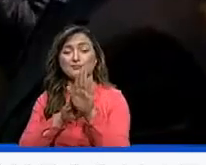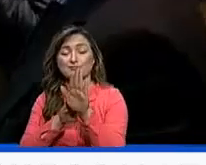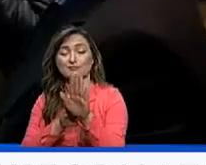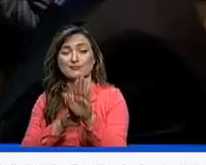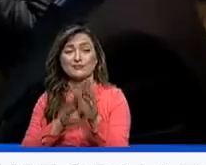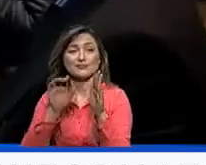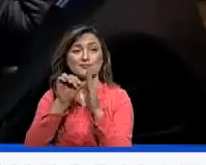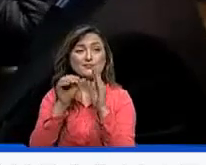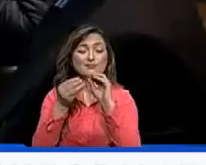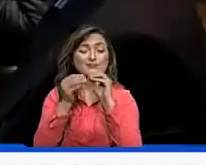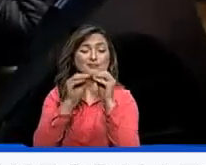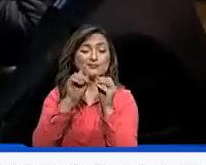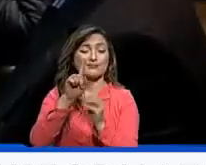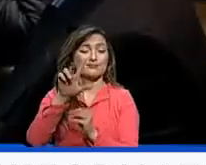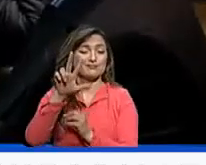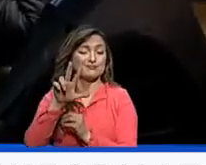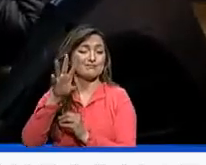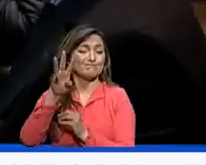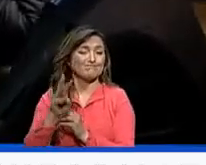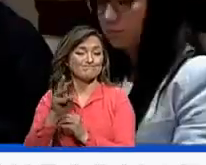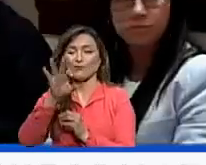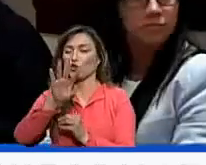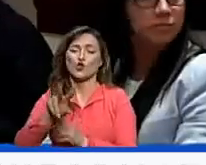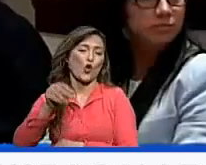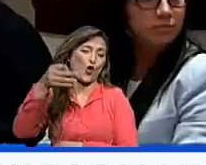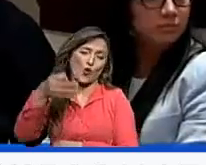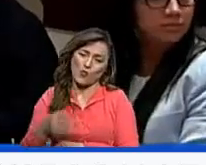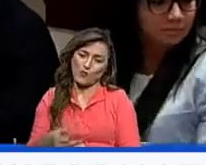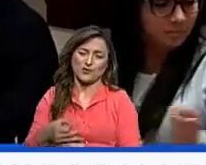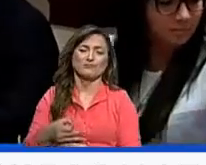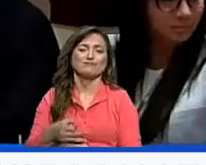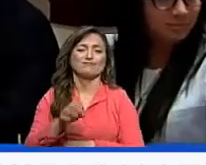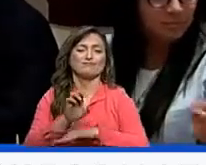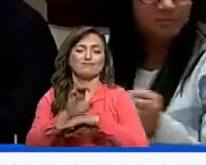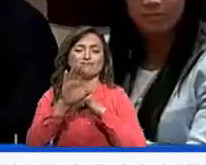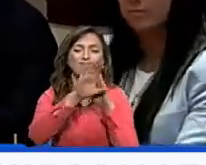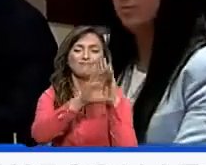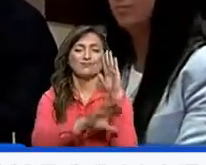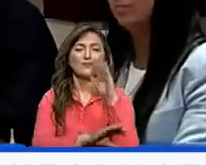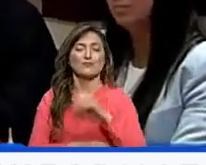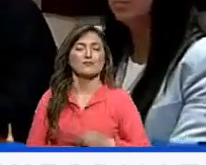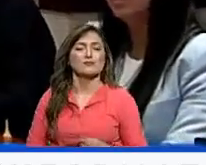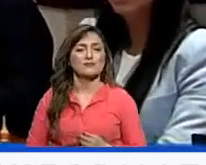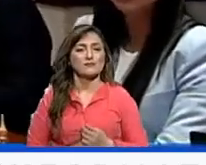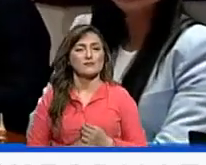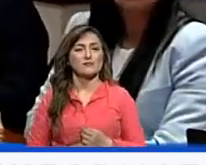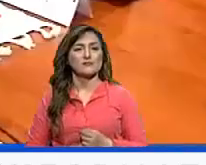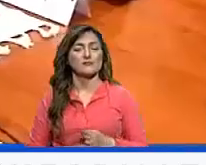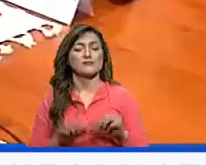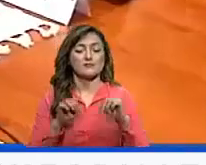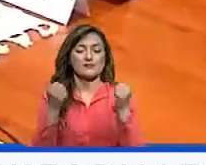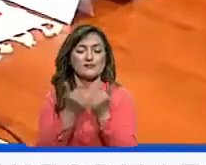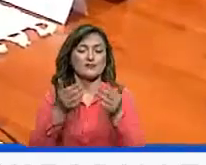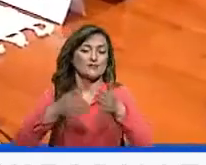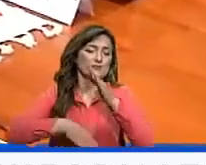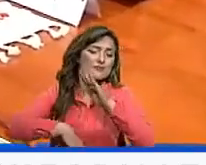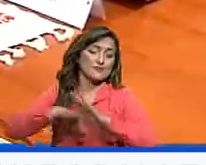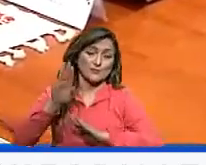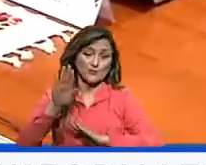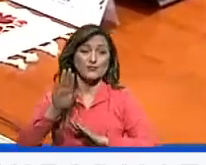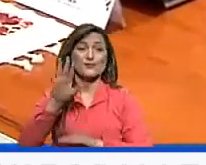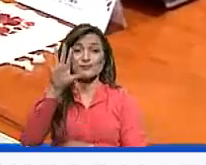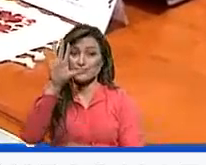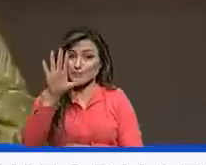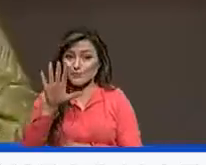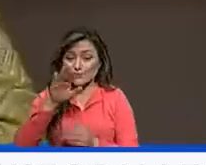cumplía con el artículo 136 de la Constitución del Ecuador. Es decir, los asambleístas, su mayoría de los